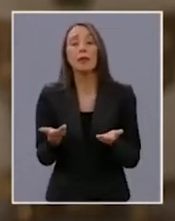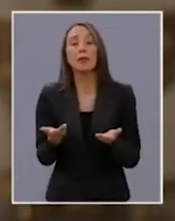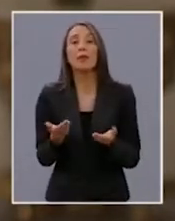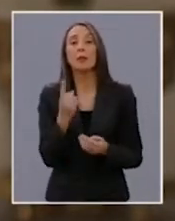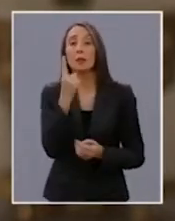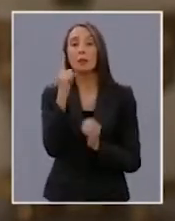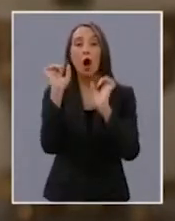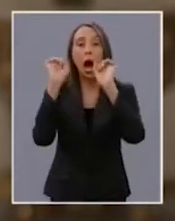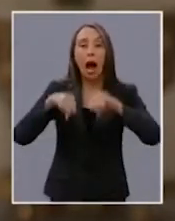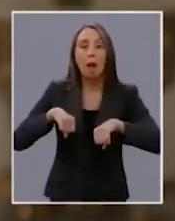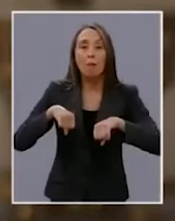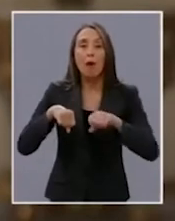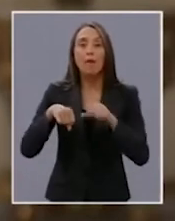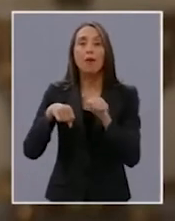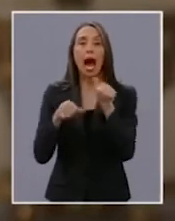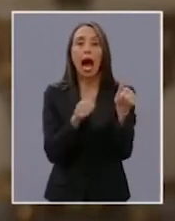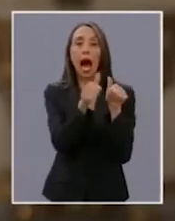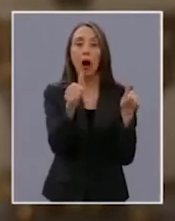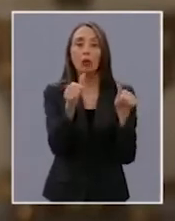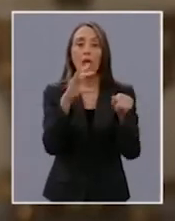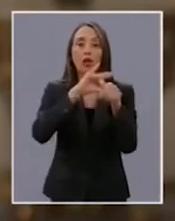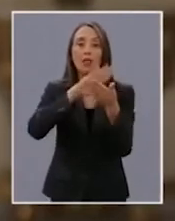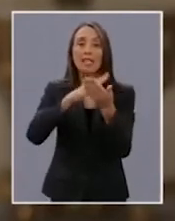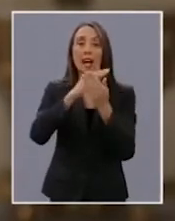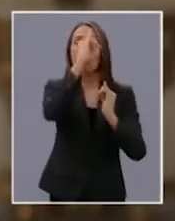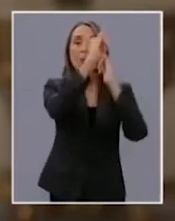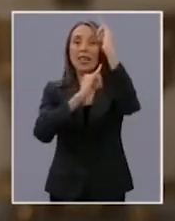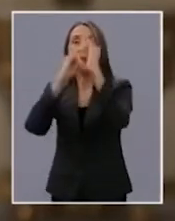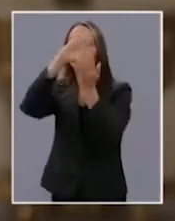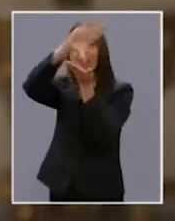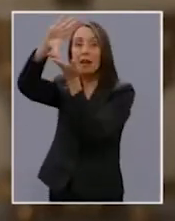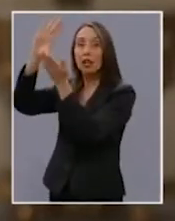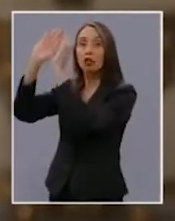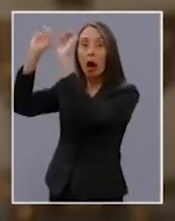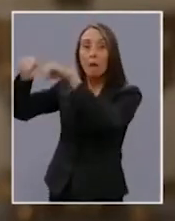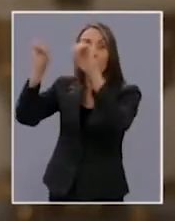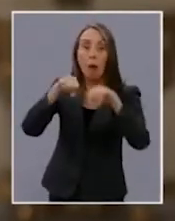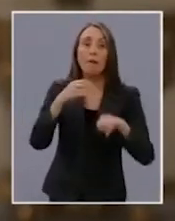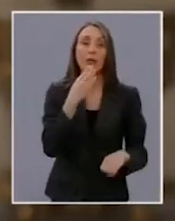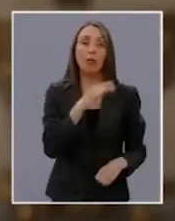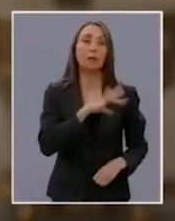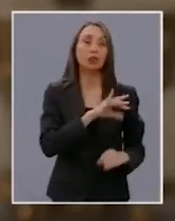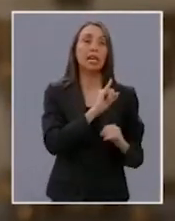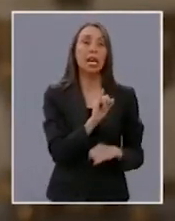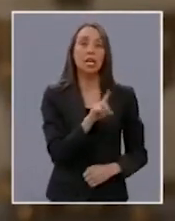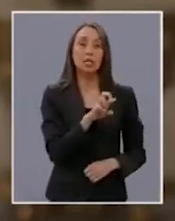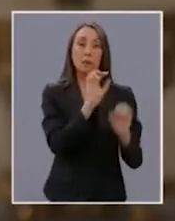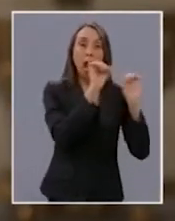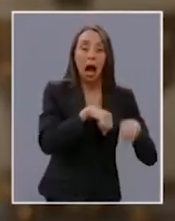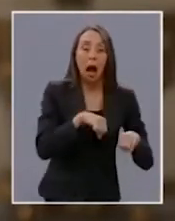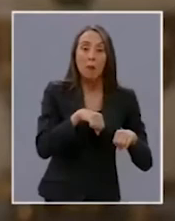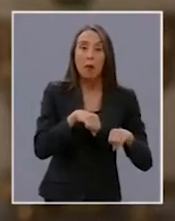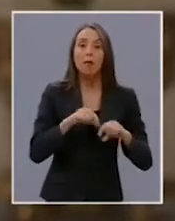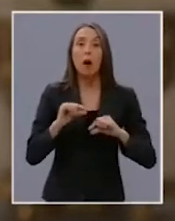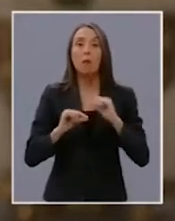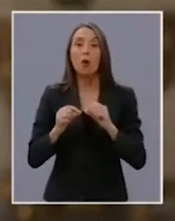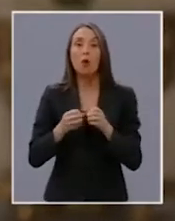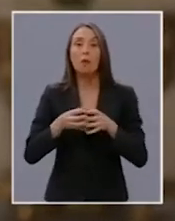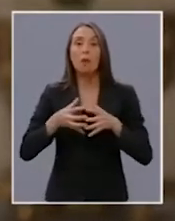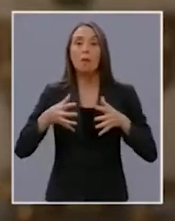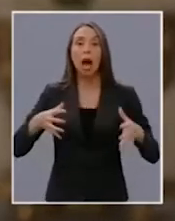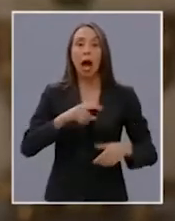las aprobaciones de las autoridades de salud internacionales y de nuestro país, y su disponibilidad irá creciendo